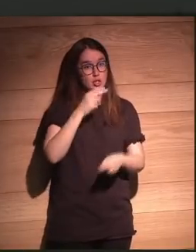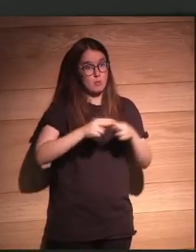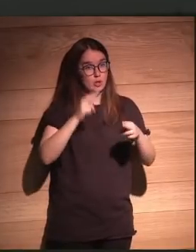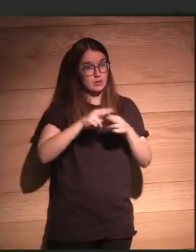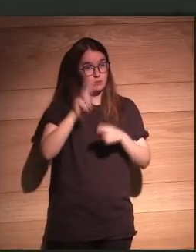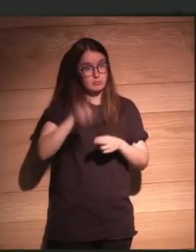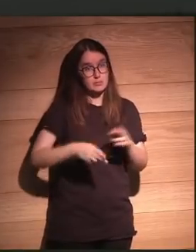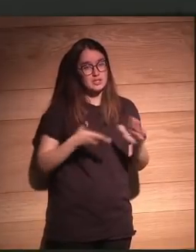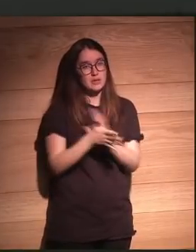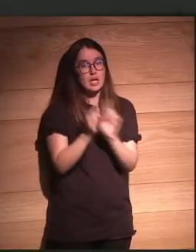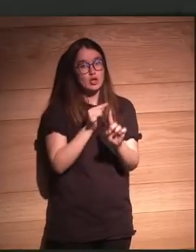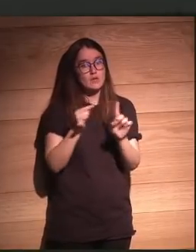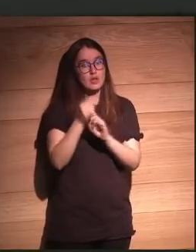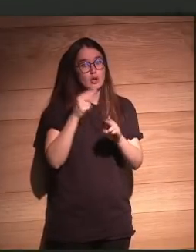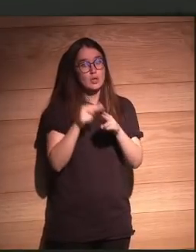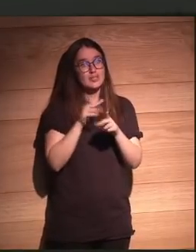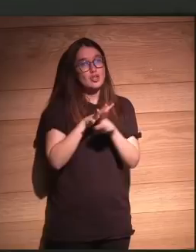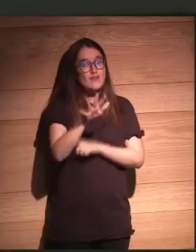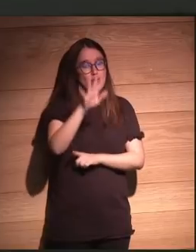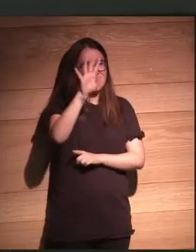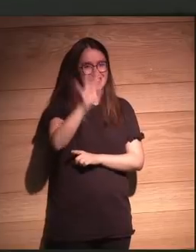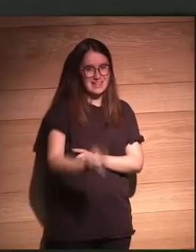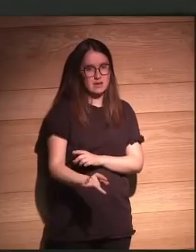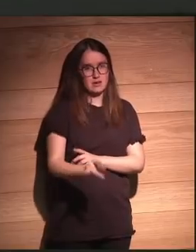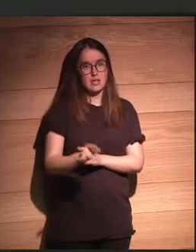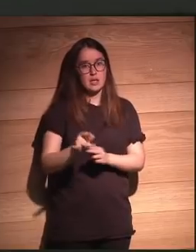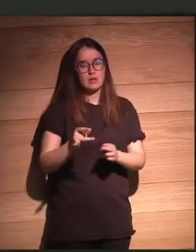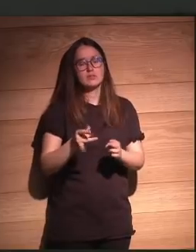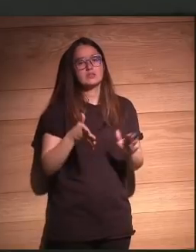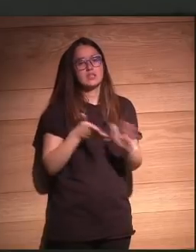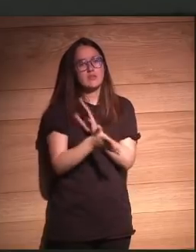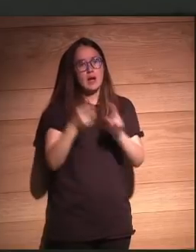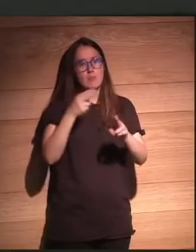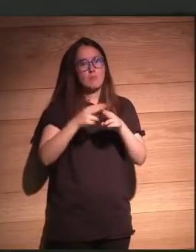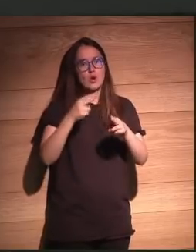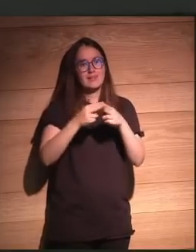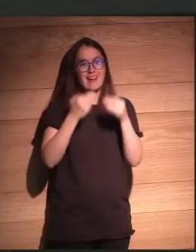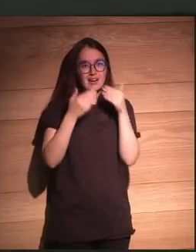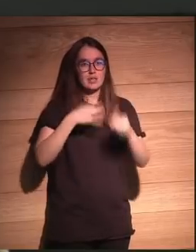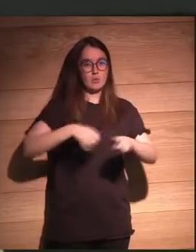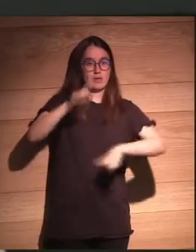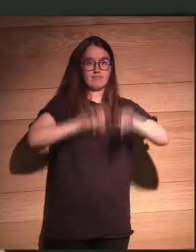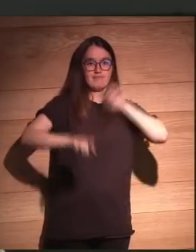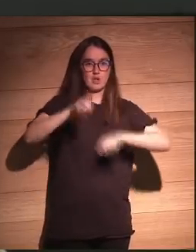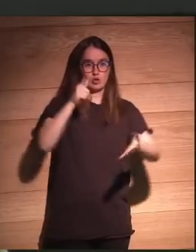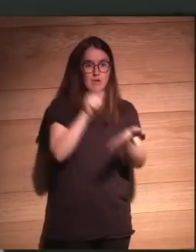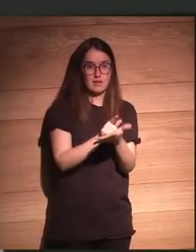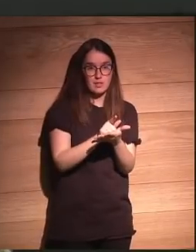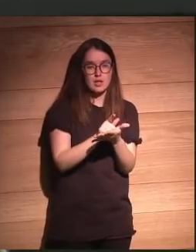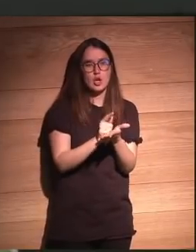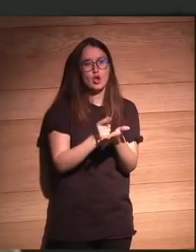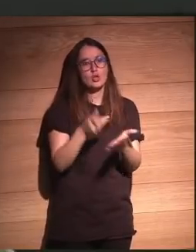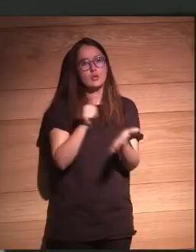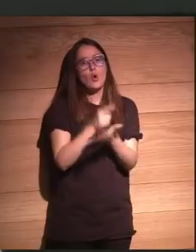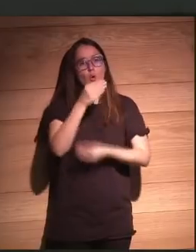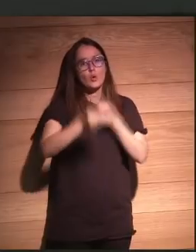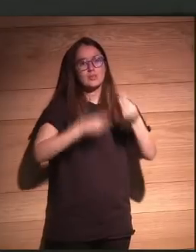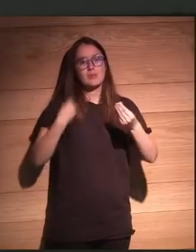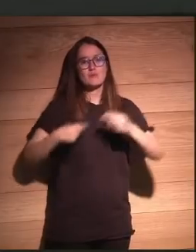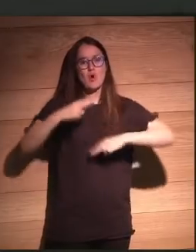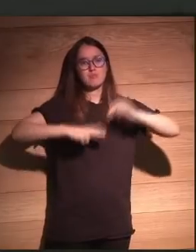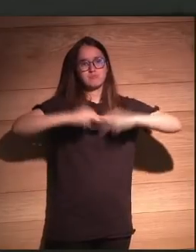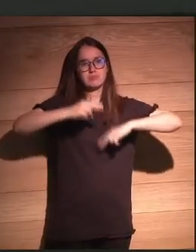lo tanto, los factores políticos influyen y políticamente se puede revertir la burbuja inmobiliaria. Muchas veces utilizamos la metáfora de que la burbuja inmobiliaria no es